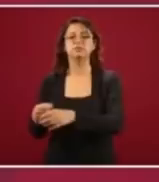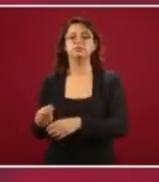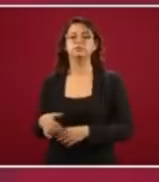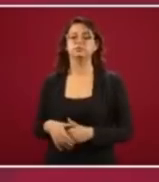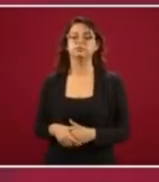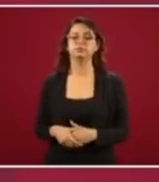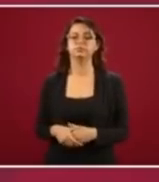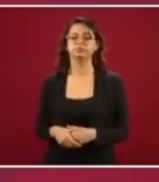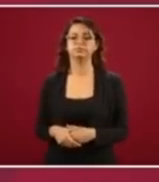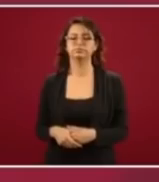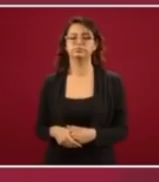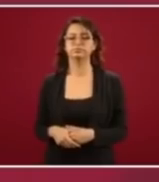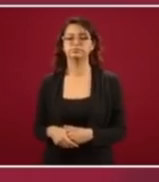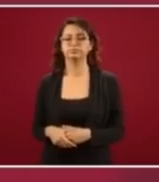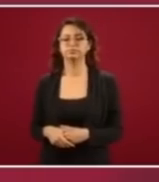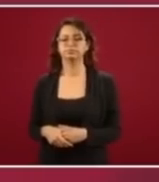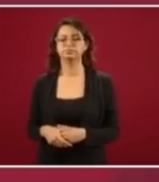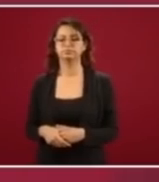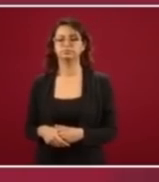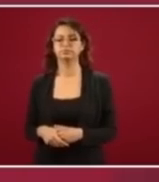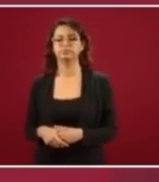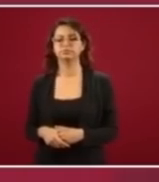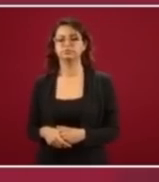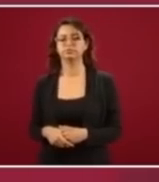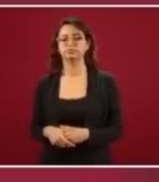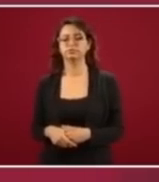sean de